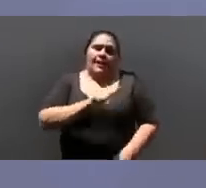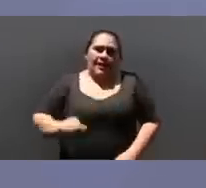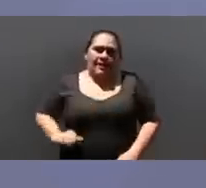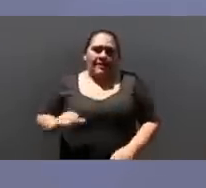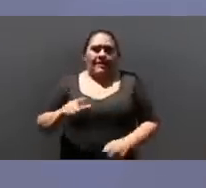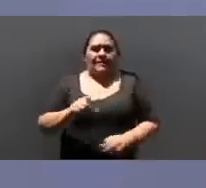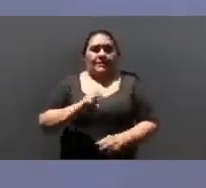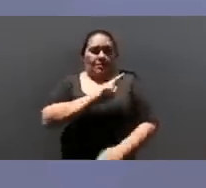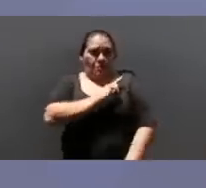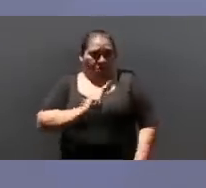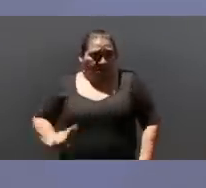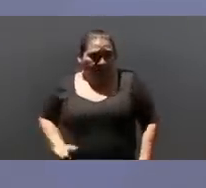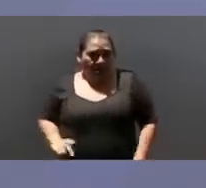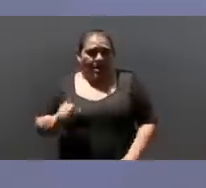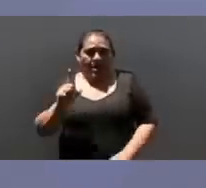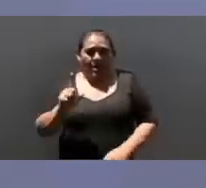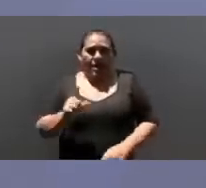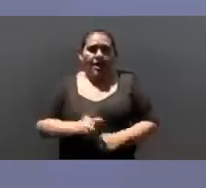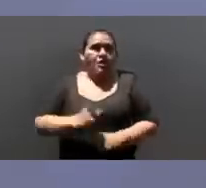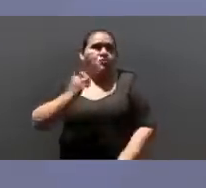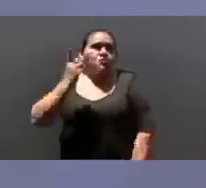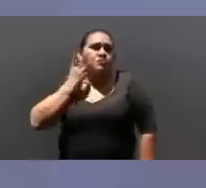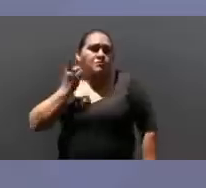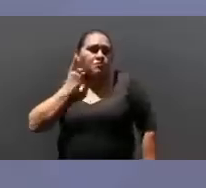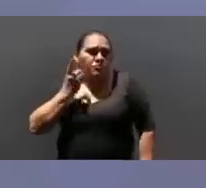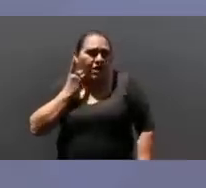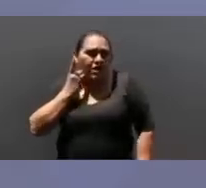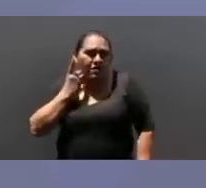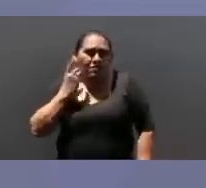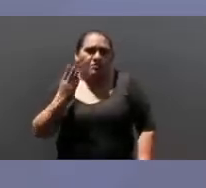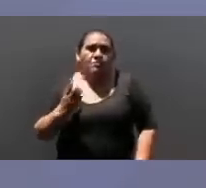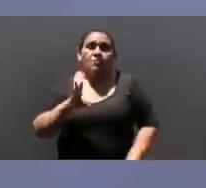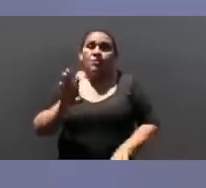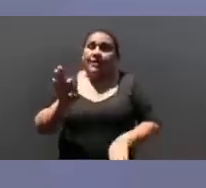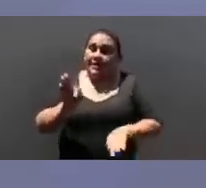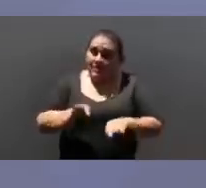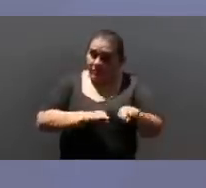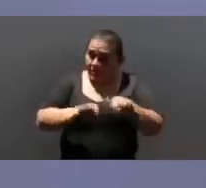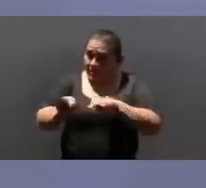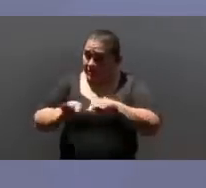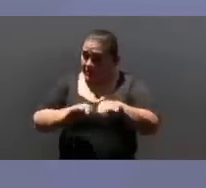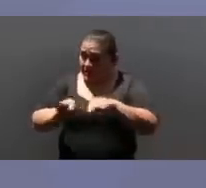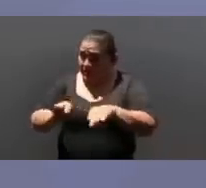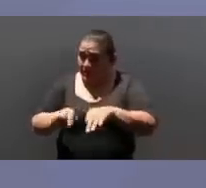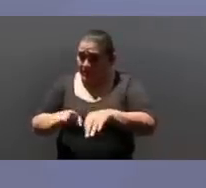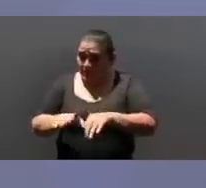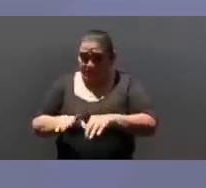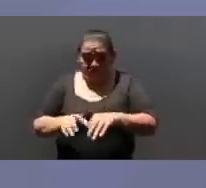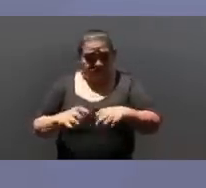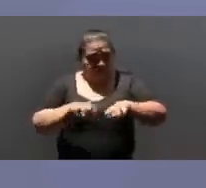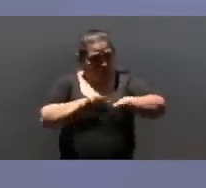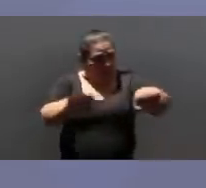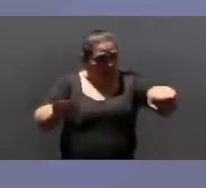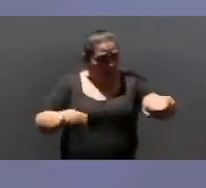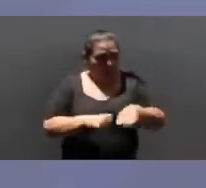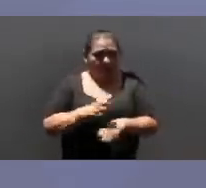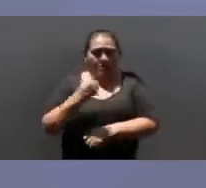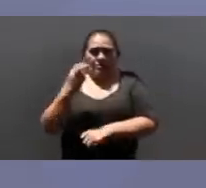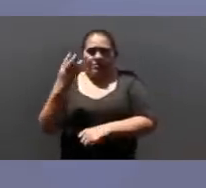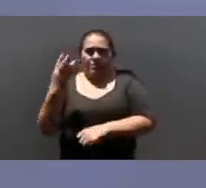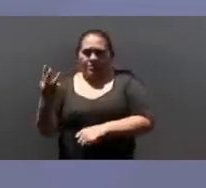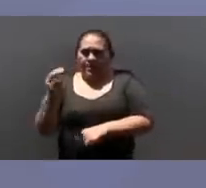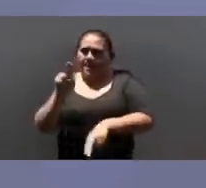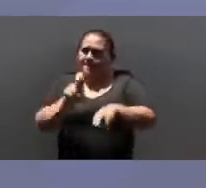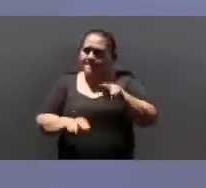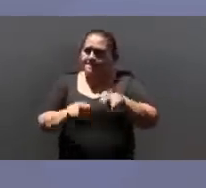diputados federales, a todos, porque esto es fruto del trabajo coordinado entre los tres órdenes